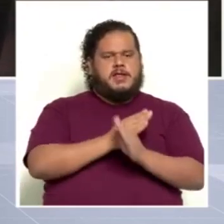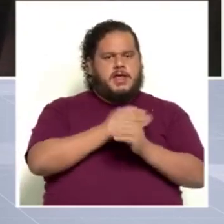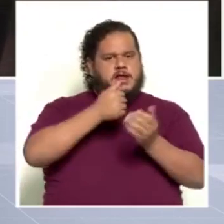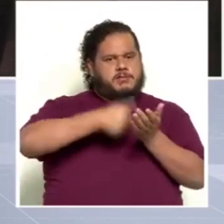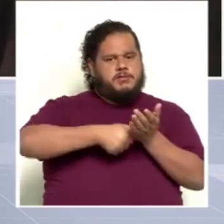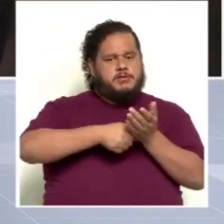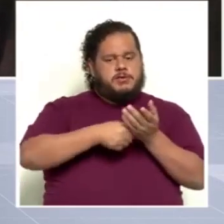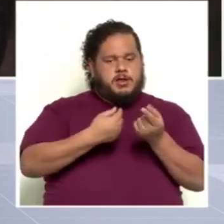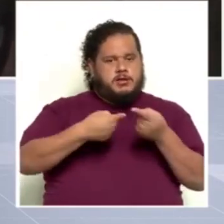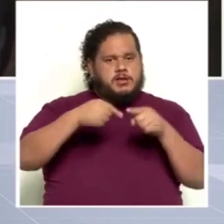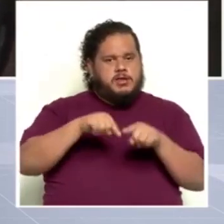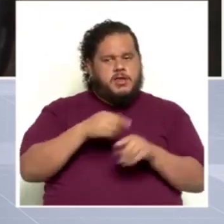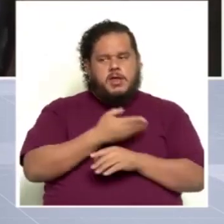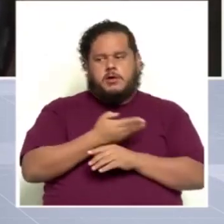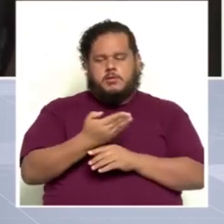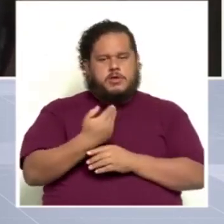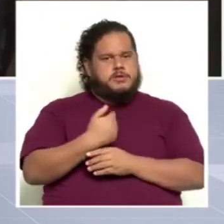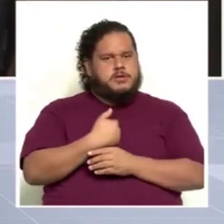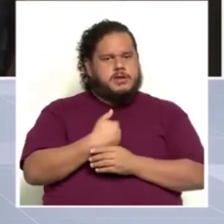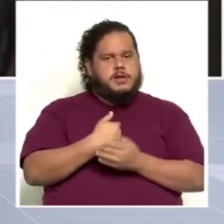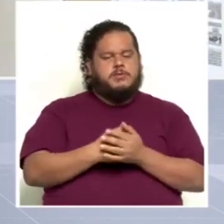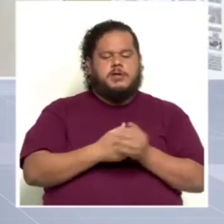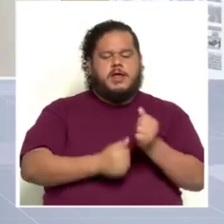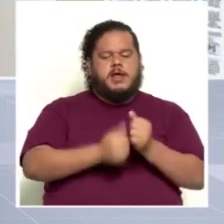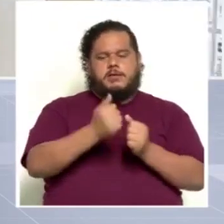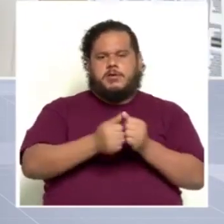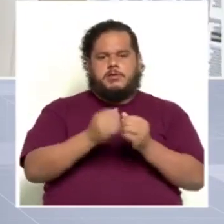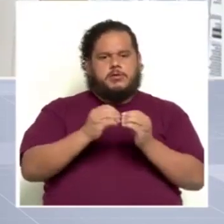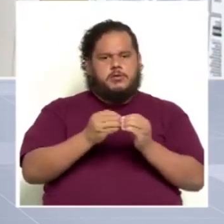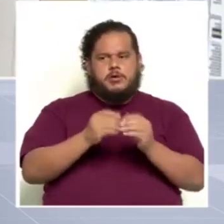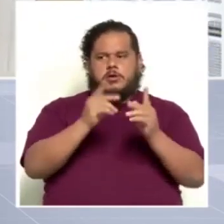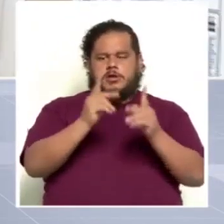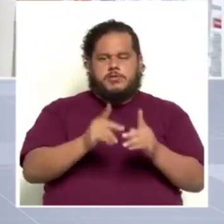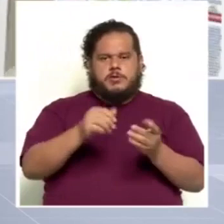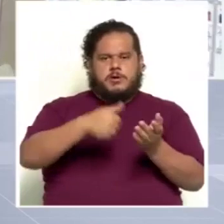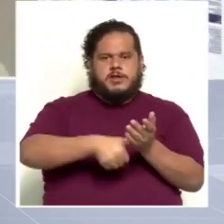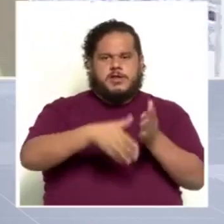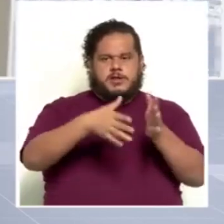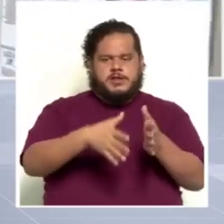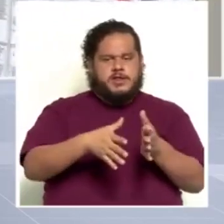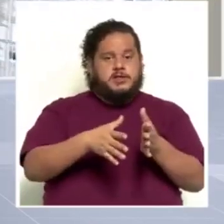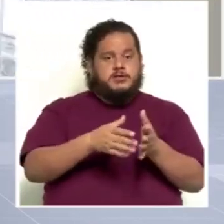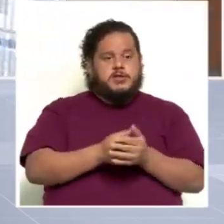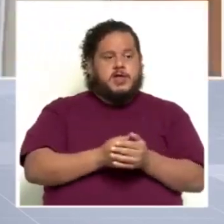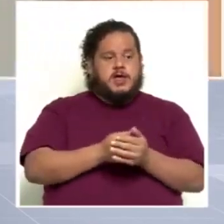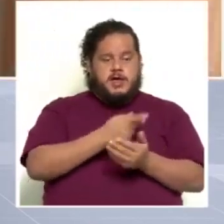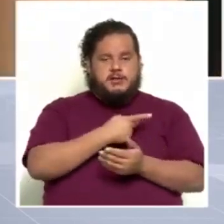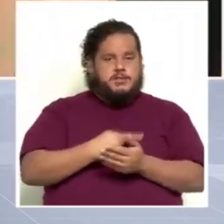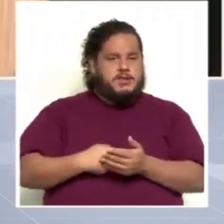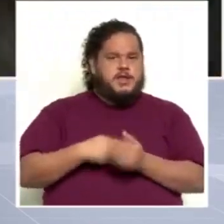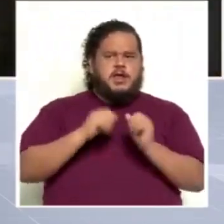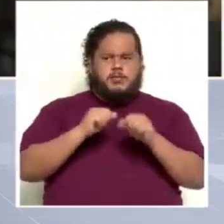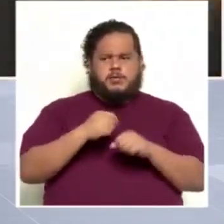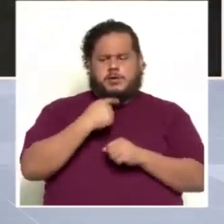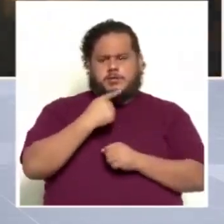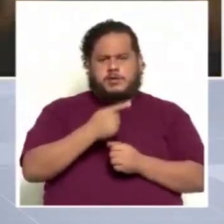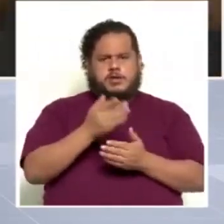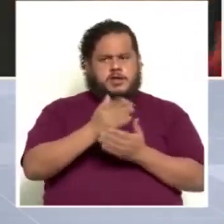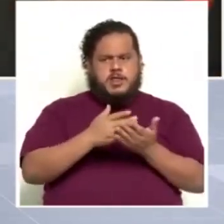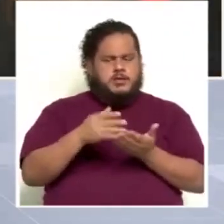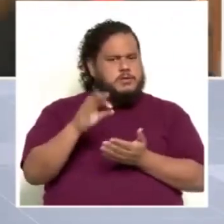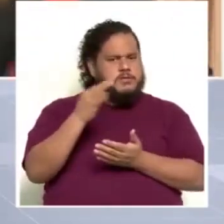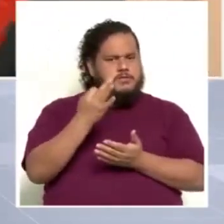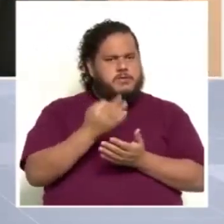se da cuando tenemos la mayor cifra de personas candidatas a la presidencia. Podríamos decir que de alguna